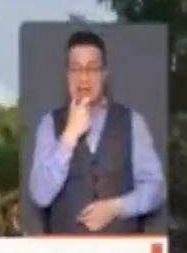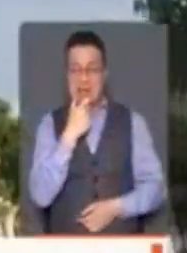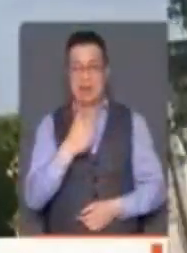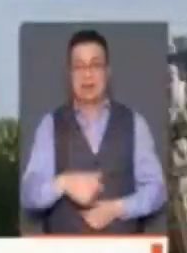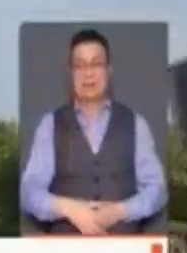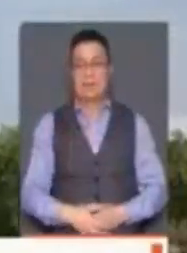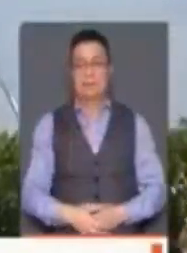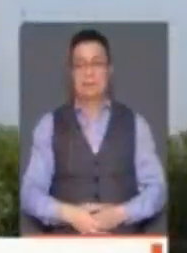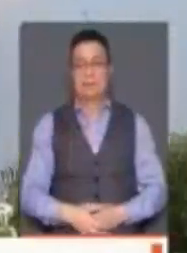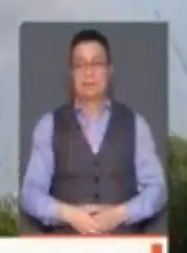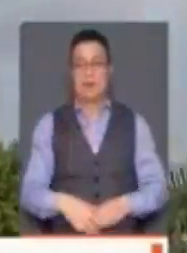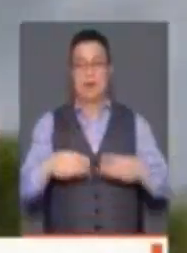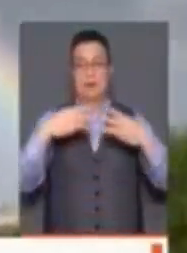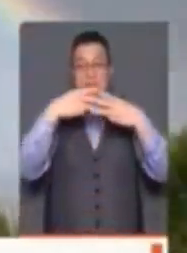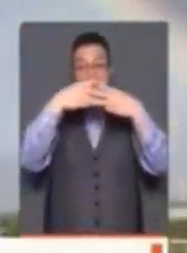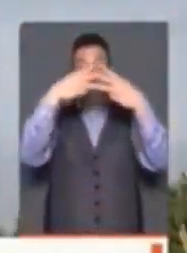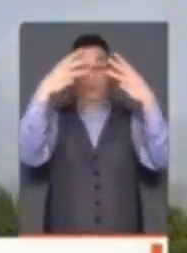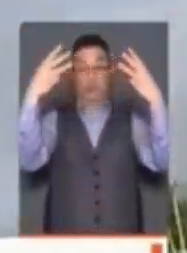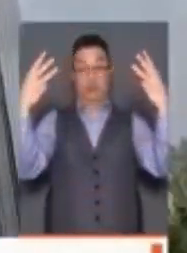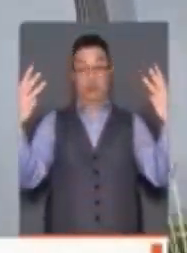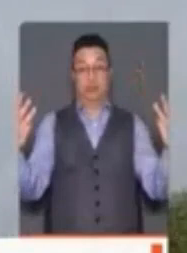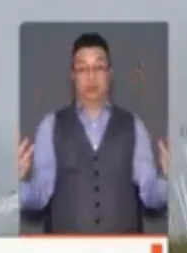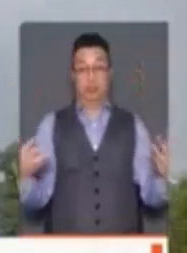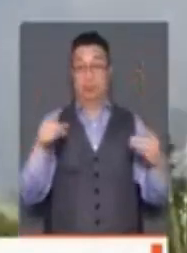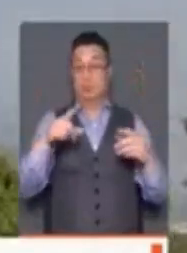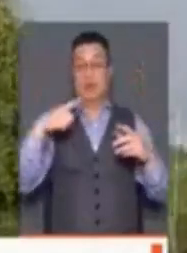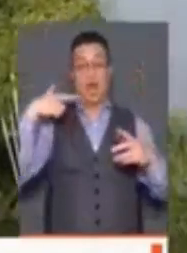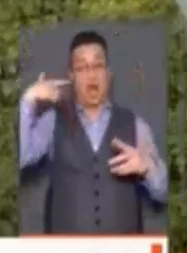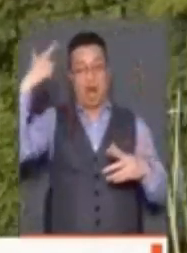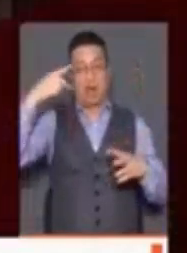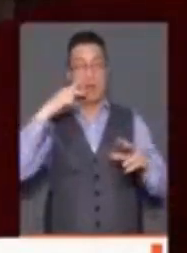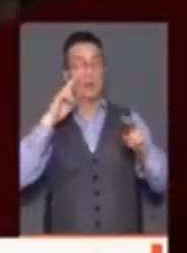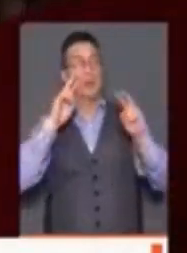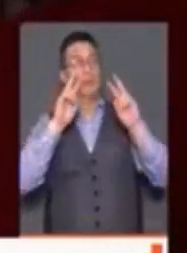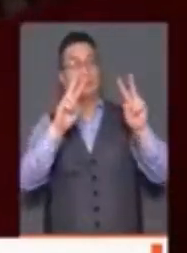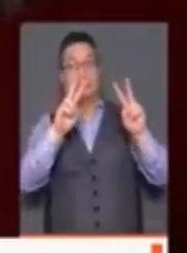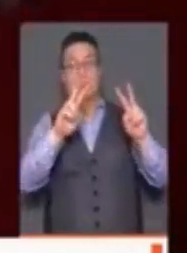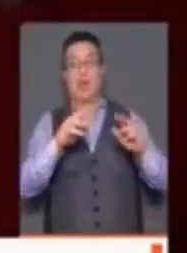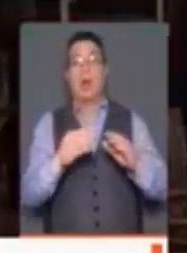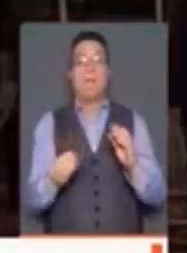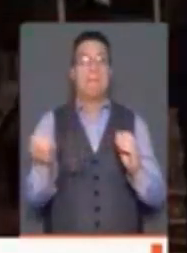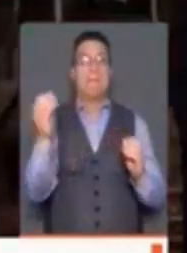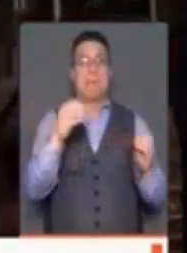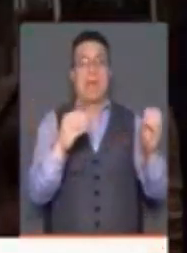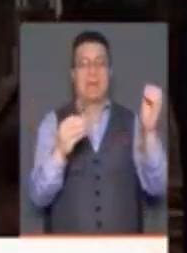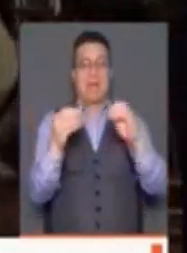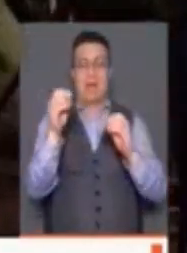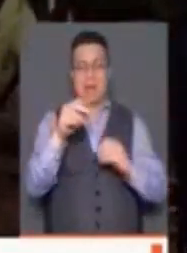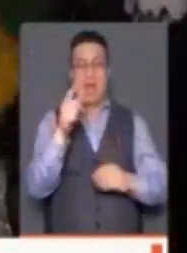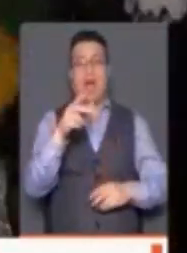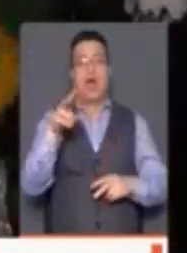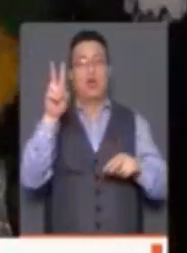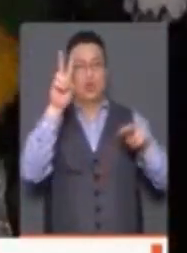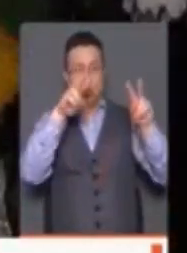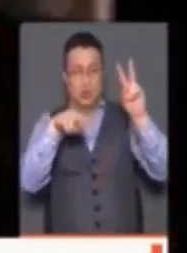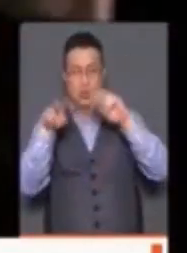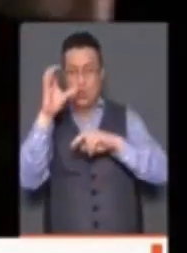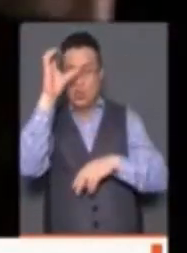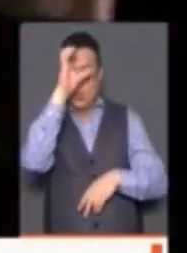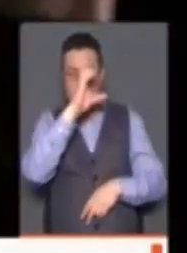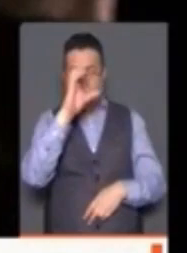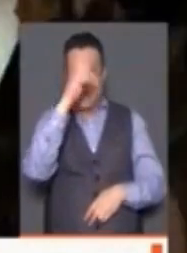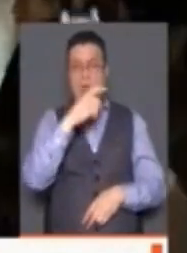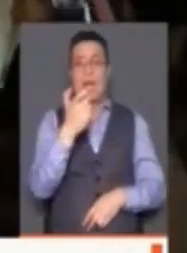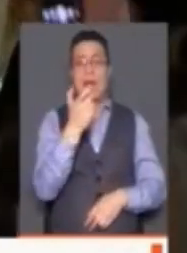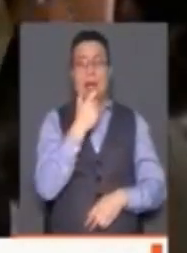Un arco iris doble adornó el palacio en Londres, donde cada vez son más los británicos y turistas que llegan para dar su último